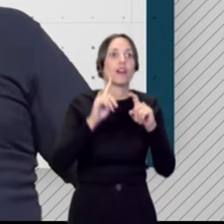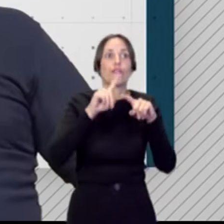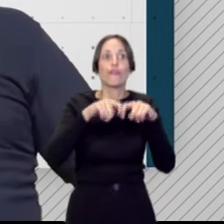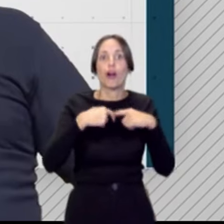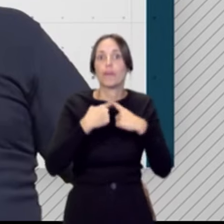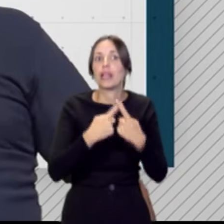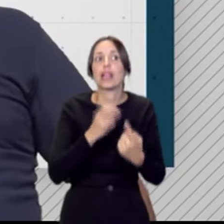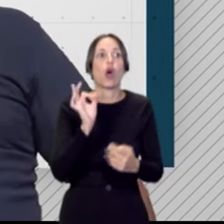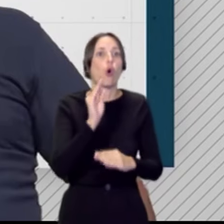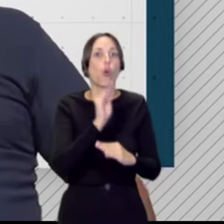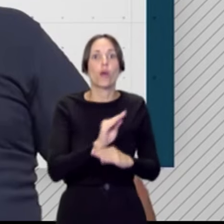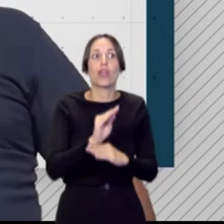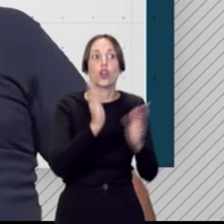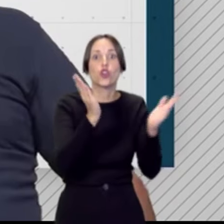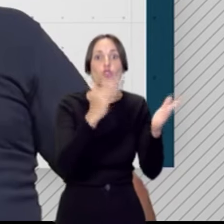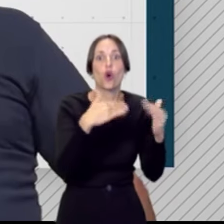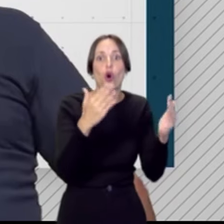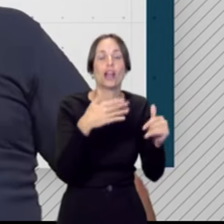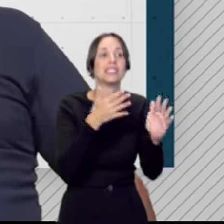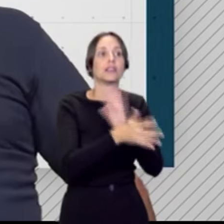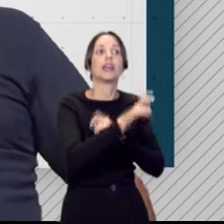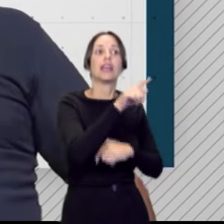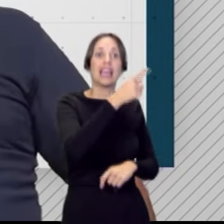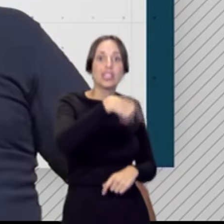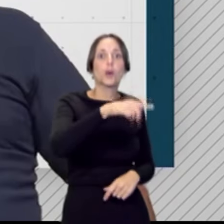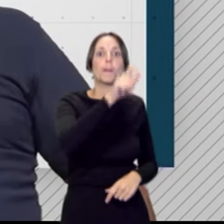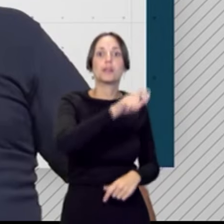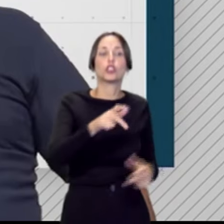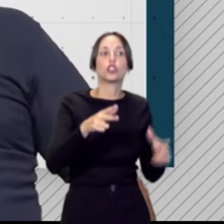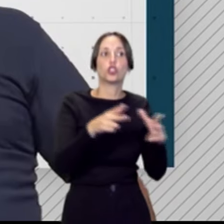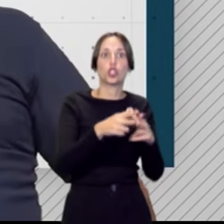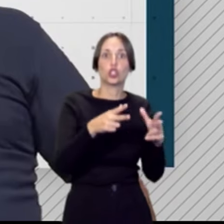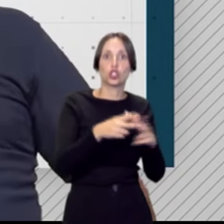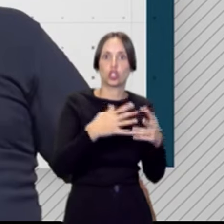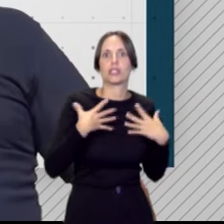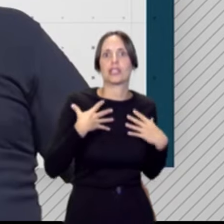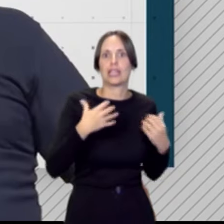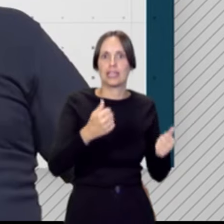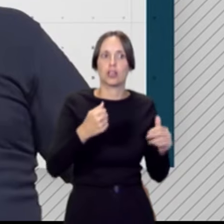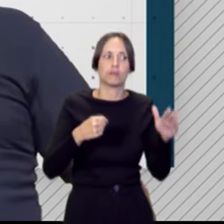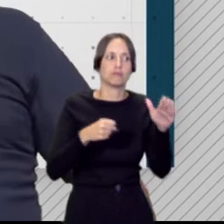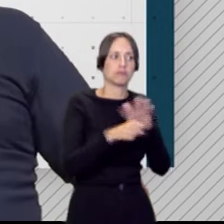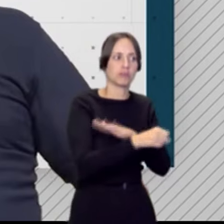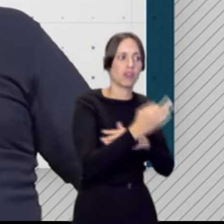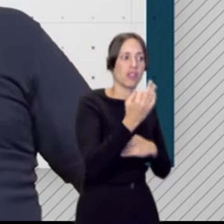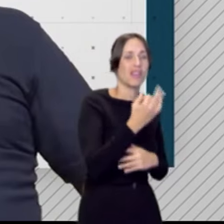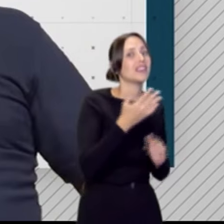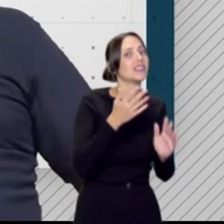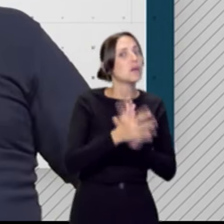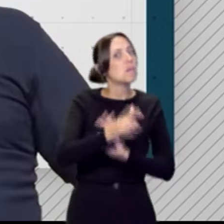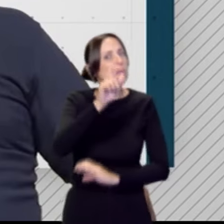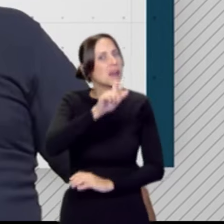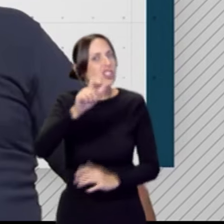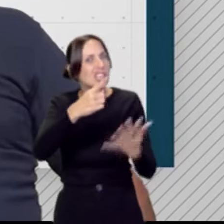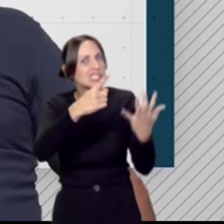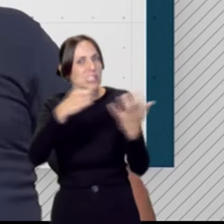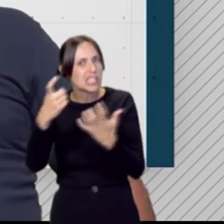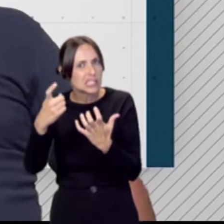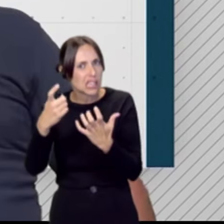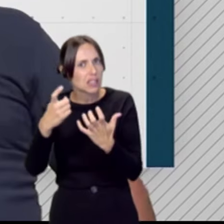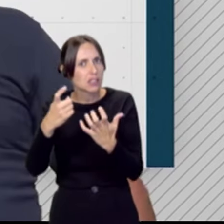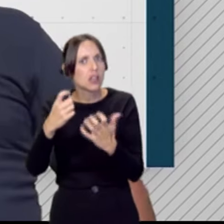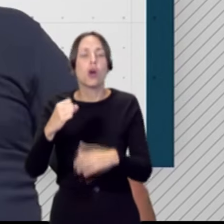son pacientes sociosanitarios y estamos hablando de 600 camas en los hospitales generales.